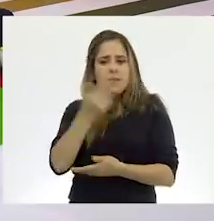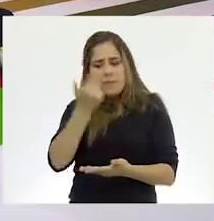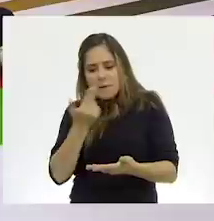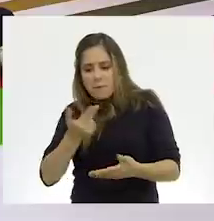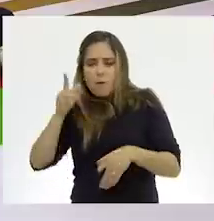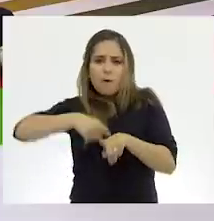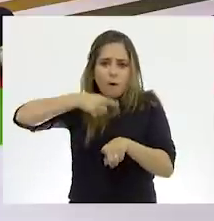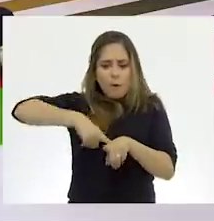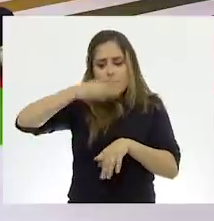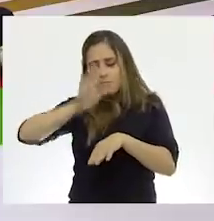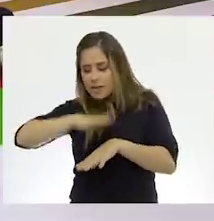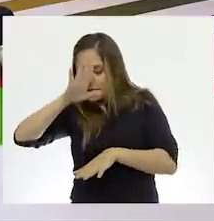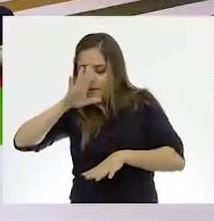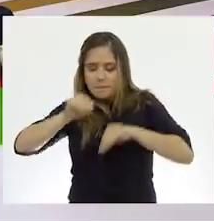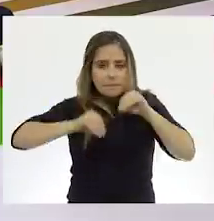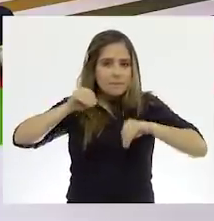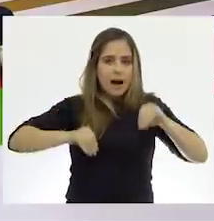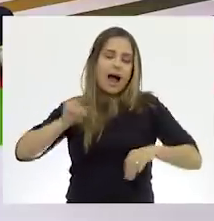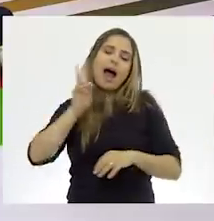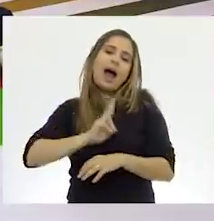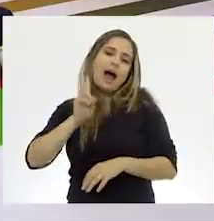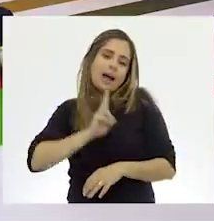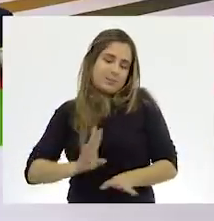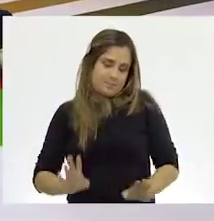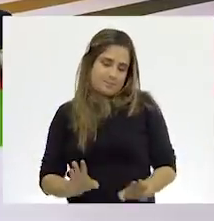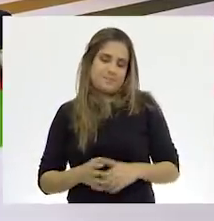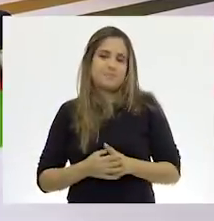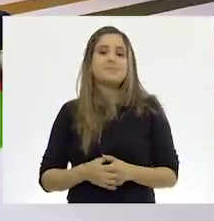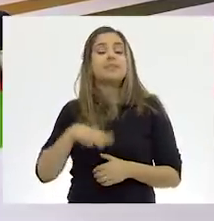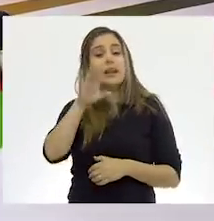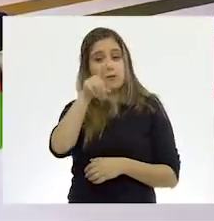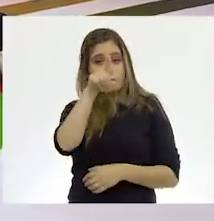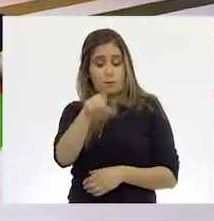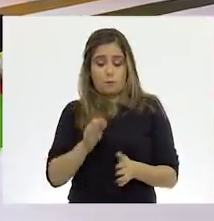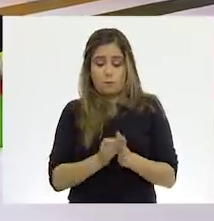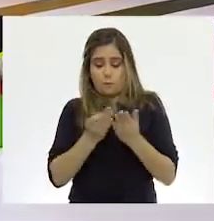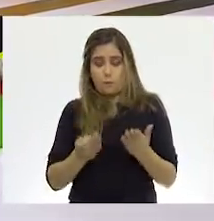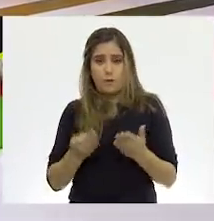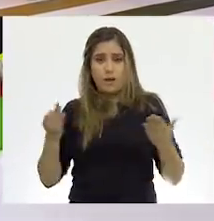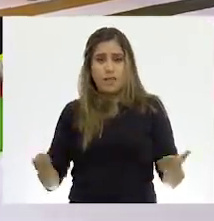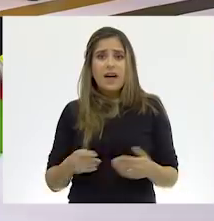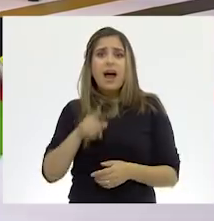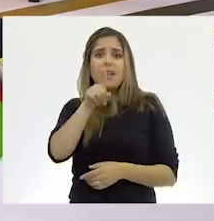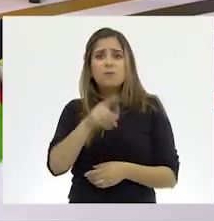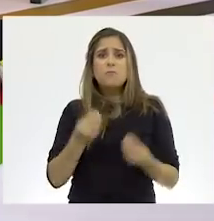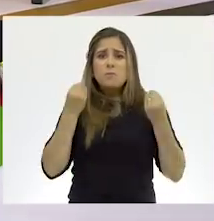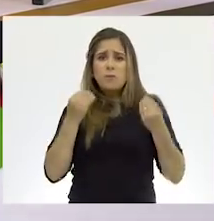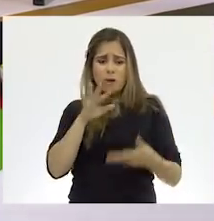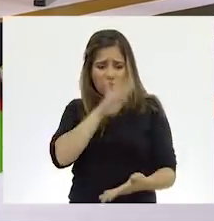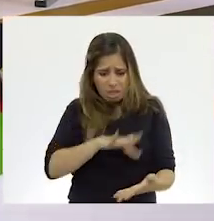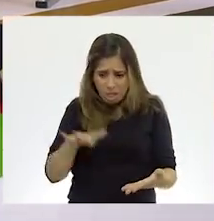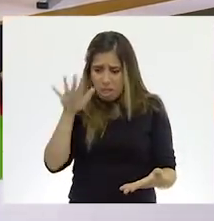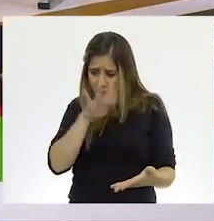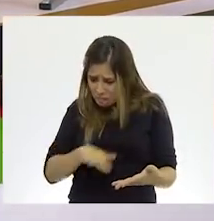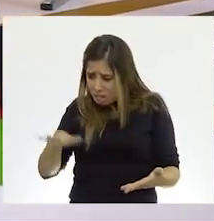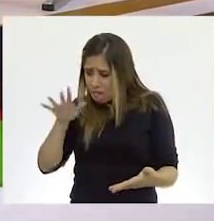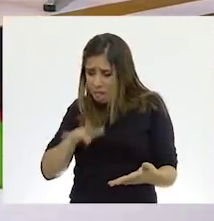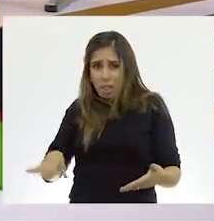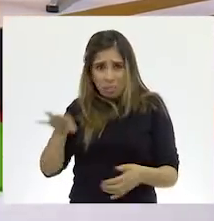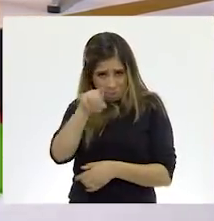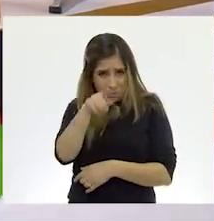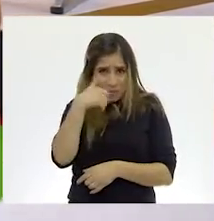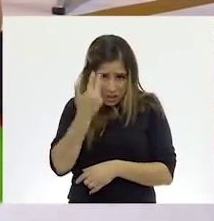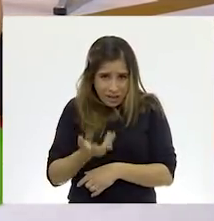Pues entonces, sí. Recuerden que un título, por ejemplo, si te dan un folleto con puras letras, ¿lo vas a leer? Tal vez